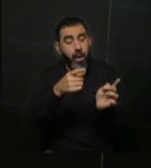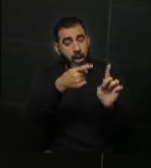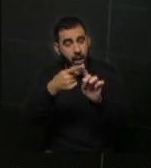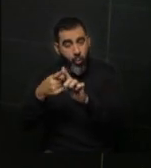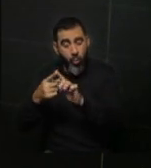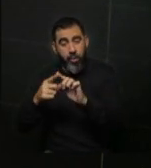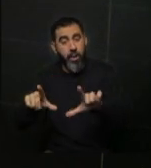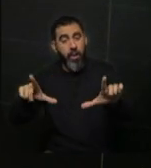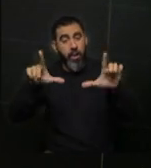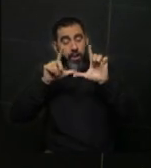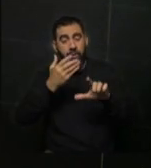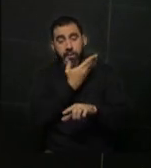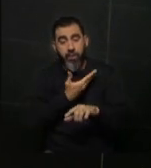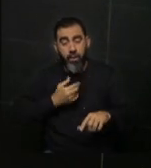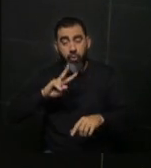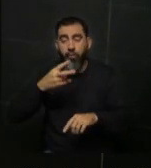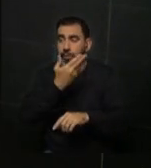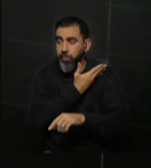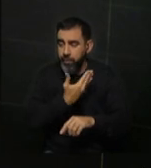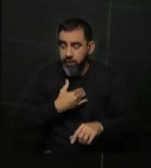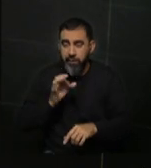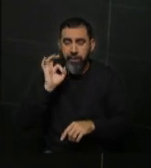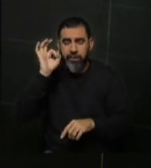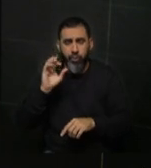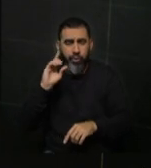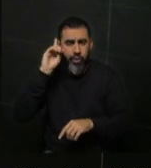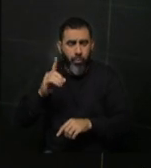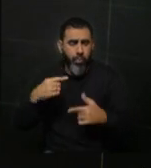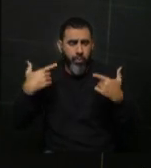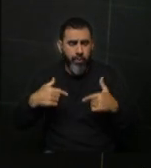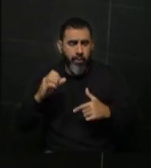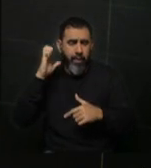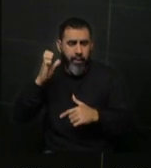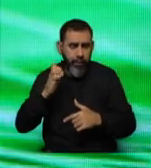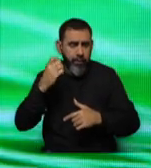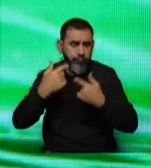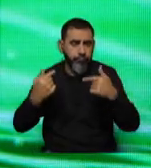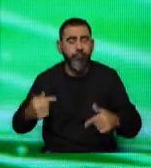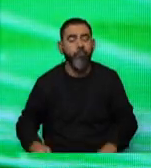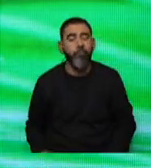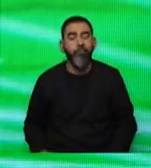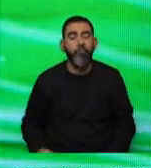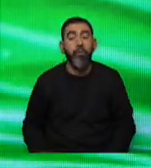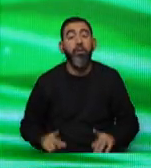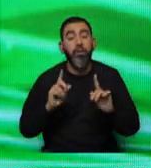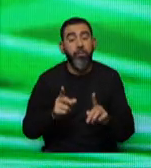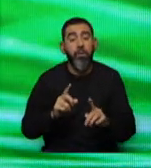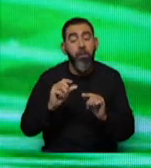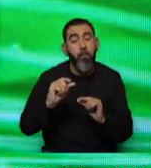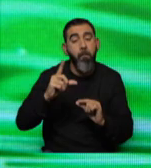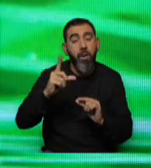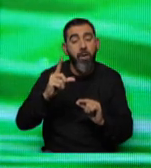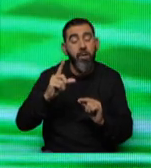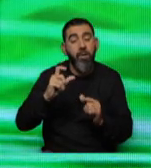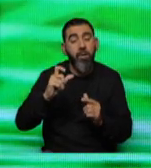para los candidatos a la presidencia, vicepresidencia, senadores, diputados, intendentes, ediles y concejales. También se aumentan se